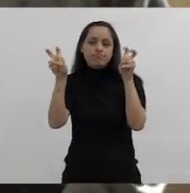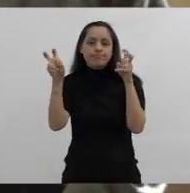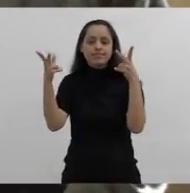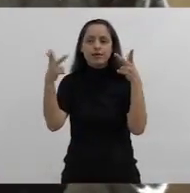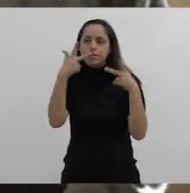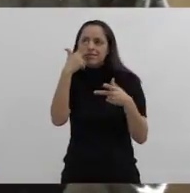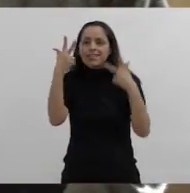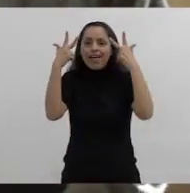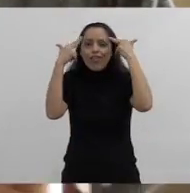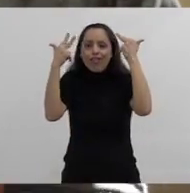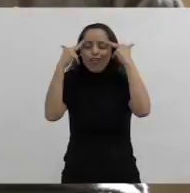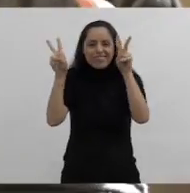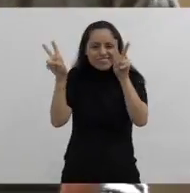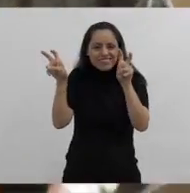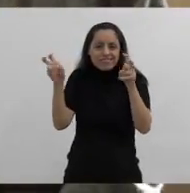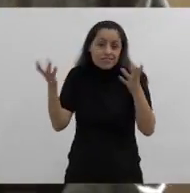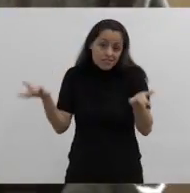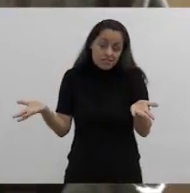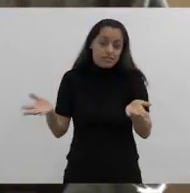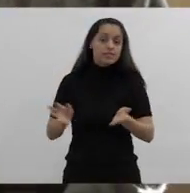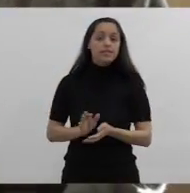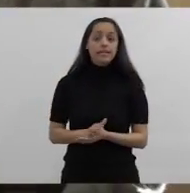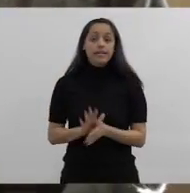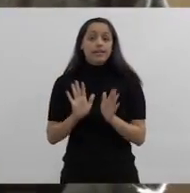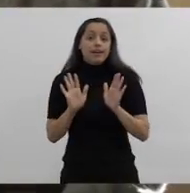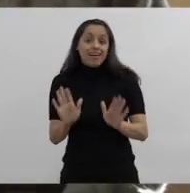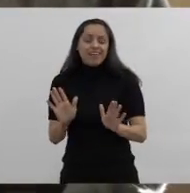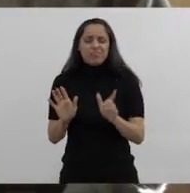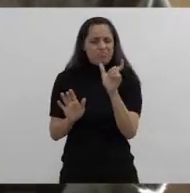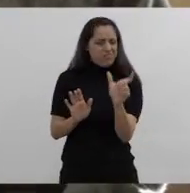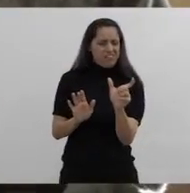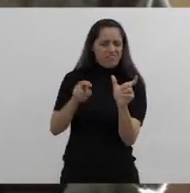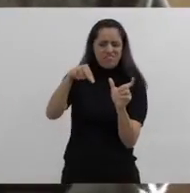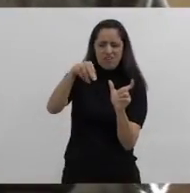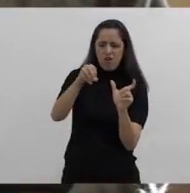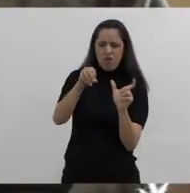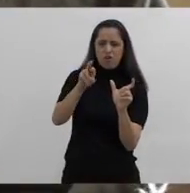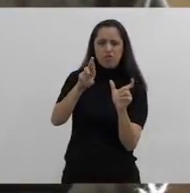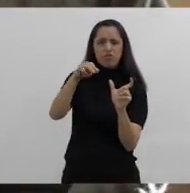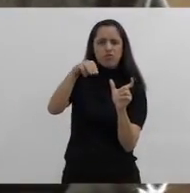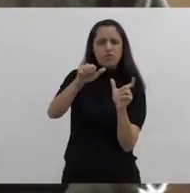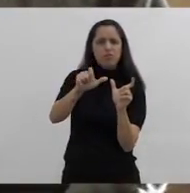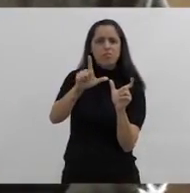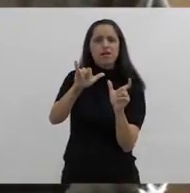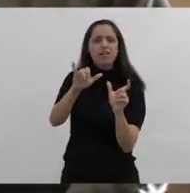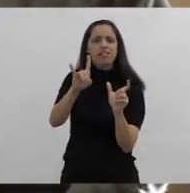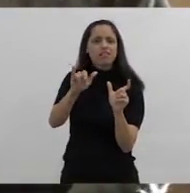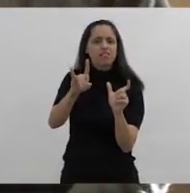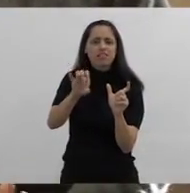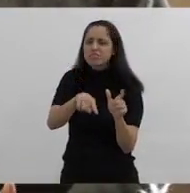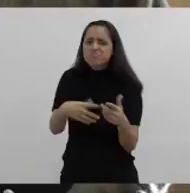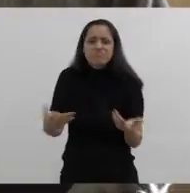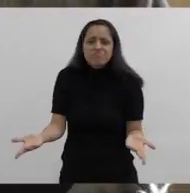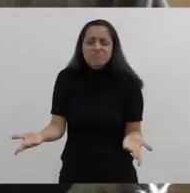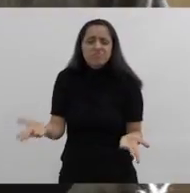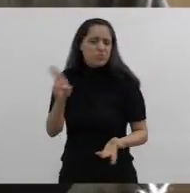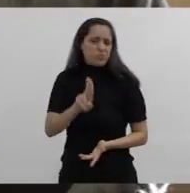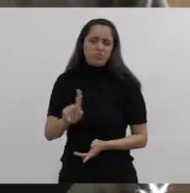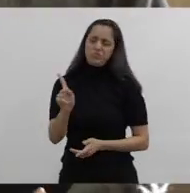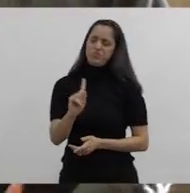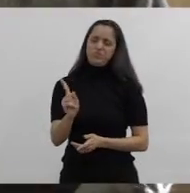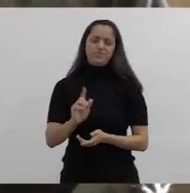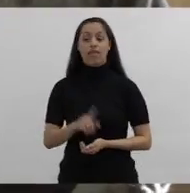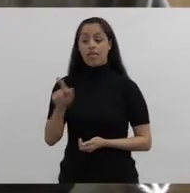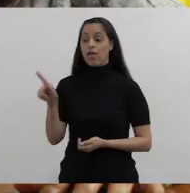tienden hacia una cierta normalidad, ¿sí? Que son palabras que hoy, por lo menos en mí, ya las